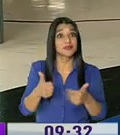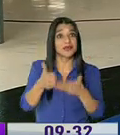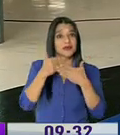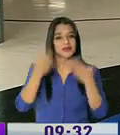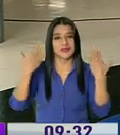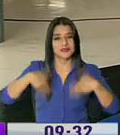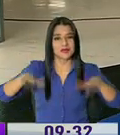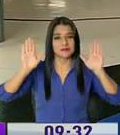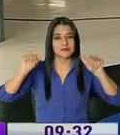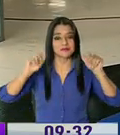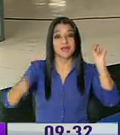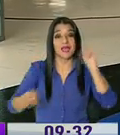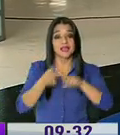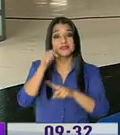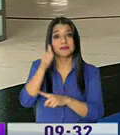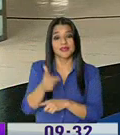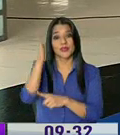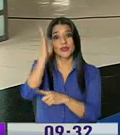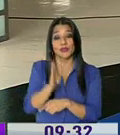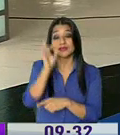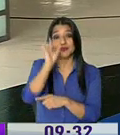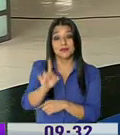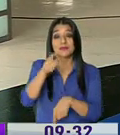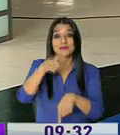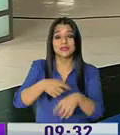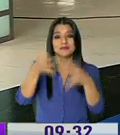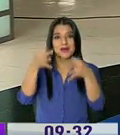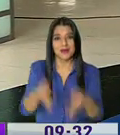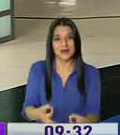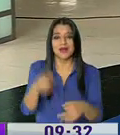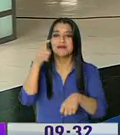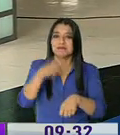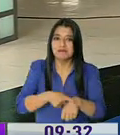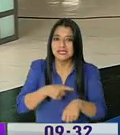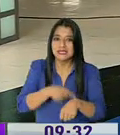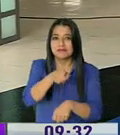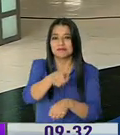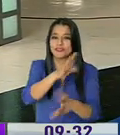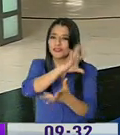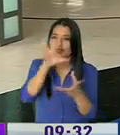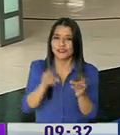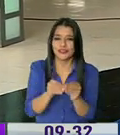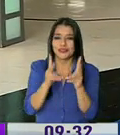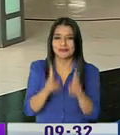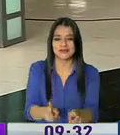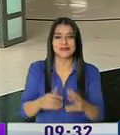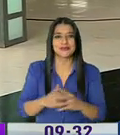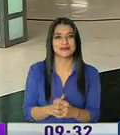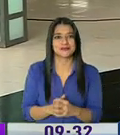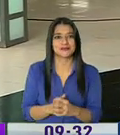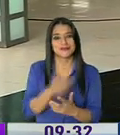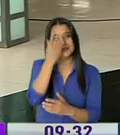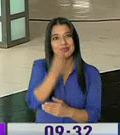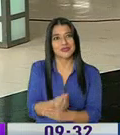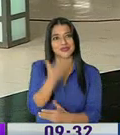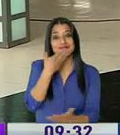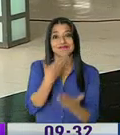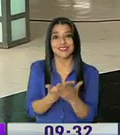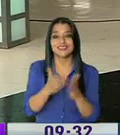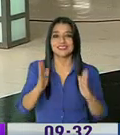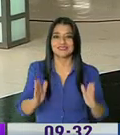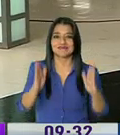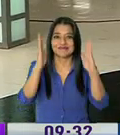vamos. Mañana, si Dios quiere, misma hora, mismo canal, mismos elementos que hacemos posible. Dale, querida, buen día. Muchas gracias por